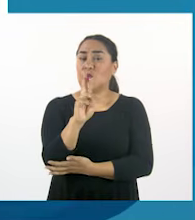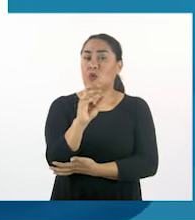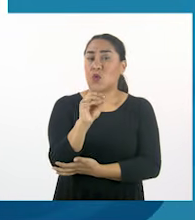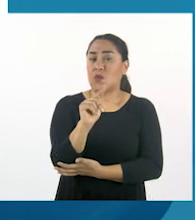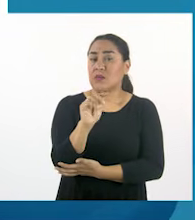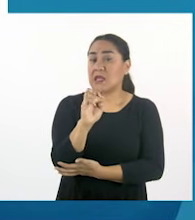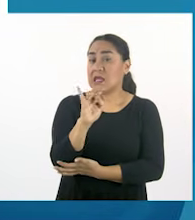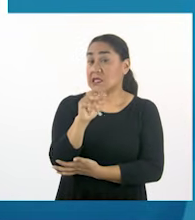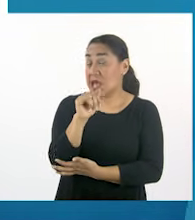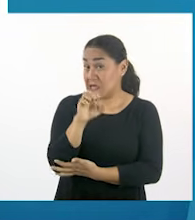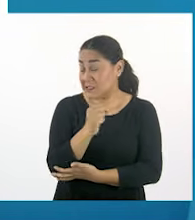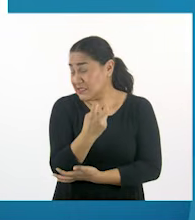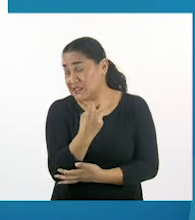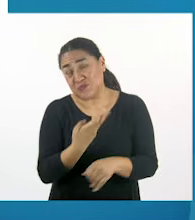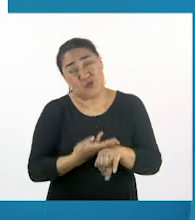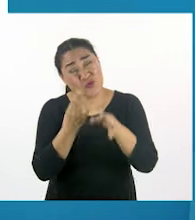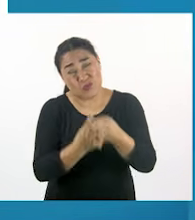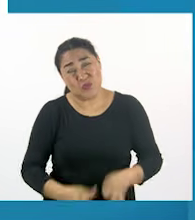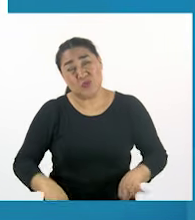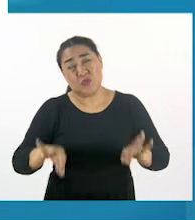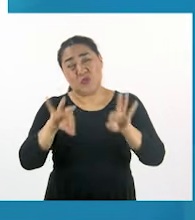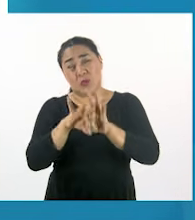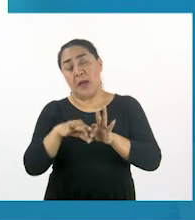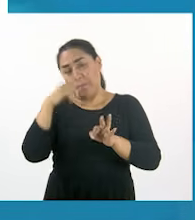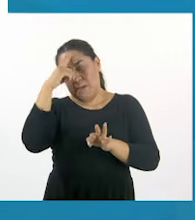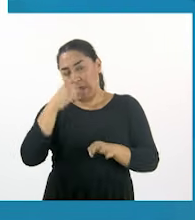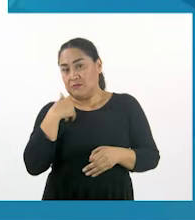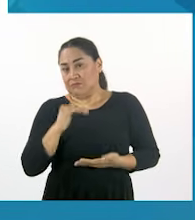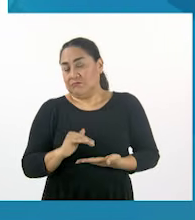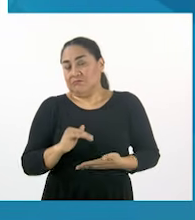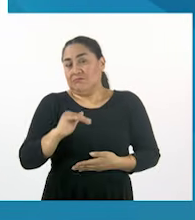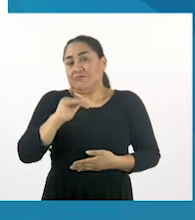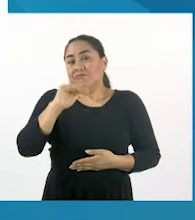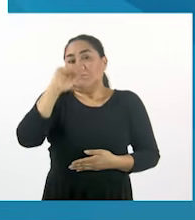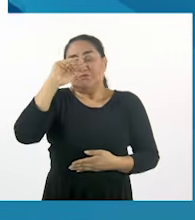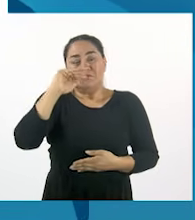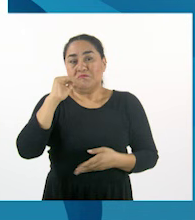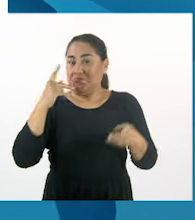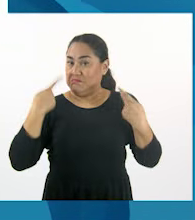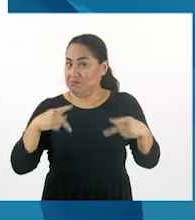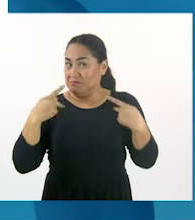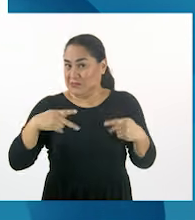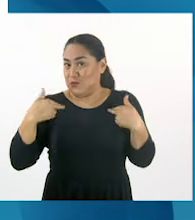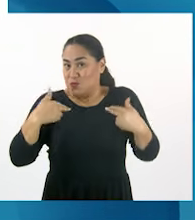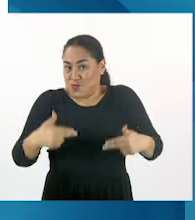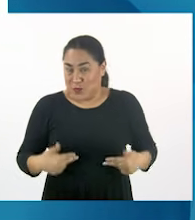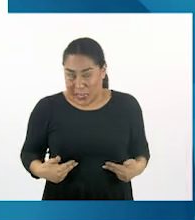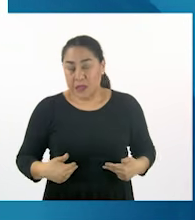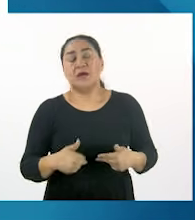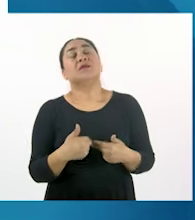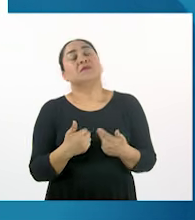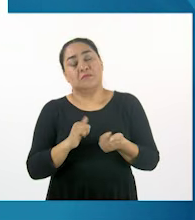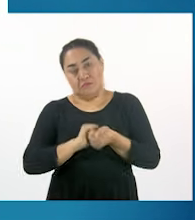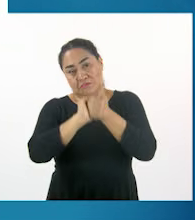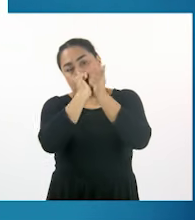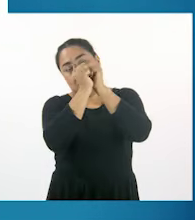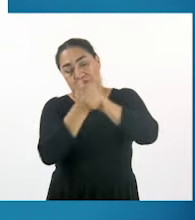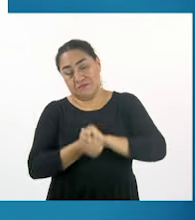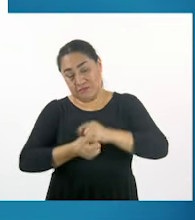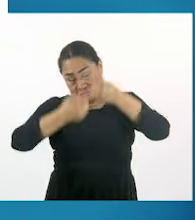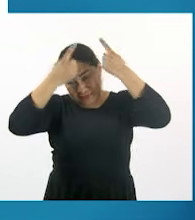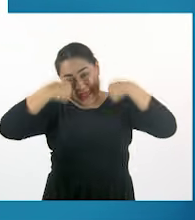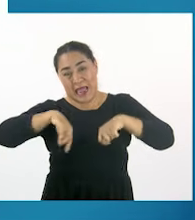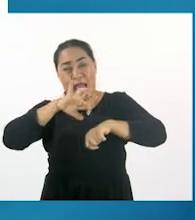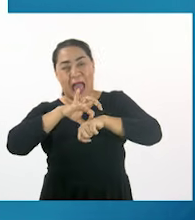que son necesarias para el crecimiento y desarrollo de todos los seres humanos y la formación y reparación de